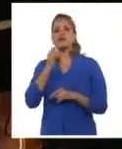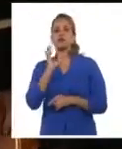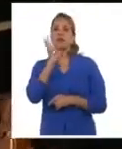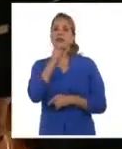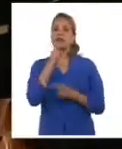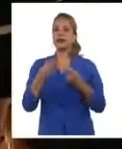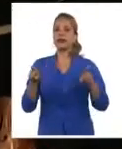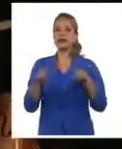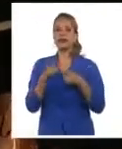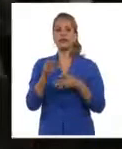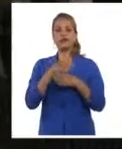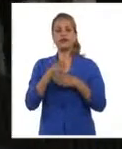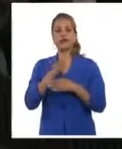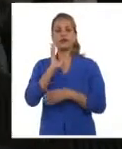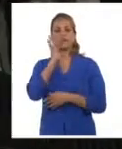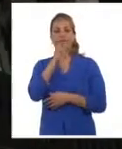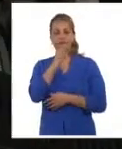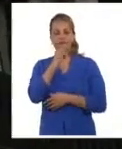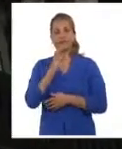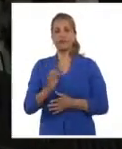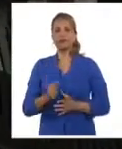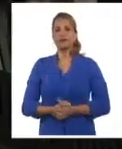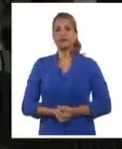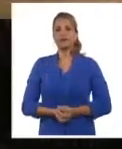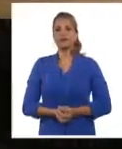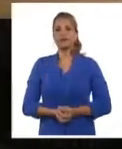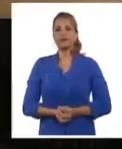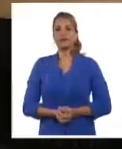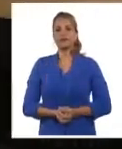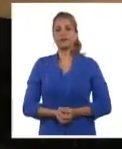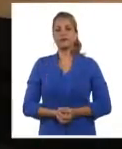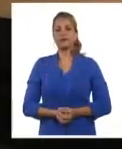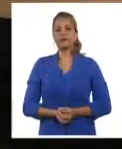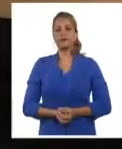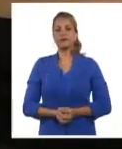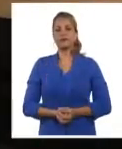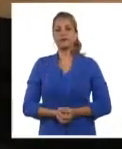solitario varias obras de su autoría. Liet Lorain, Sistema Informativo de la Televisión Cubana.